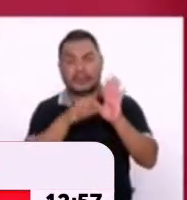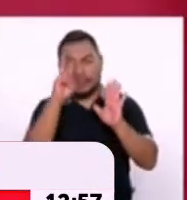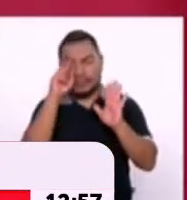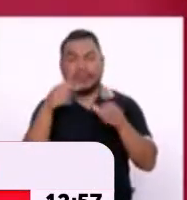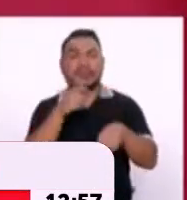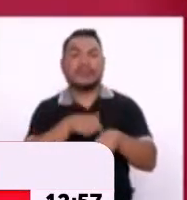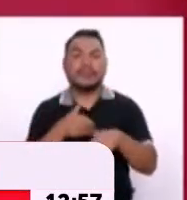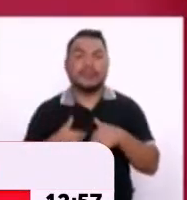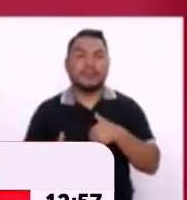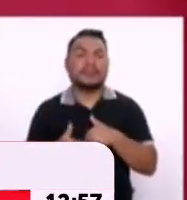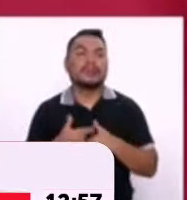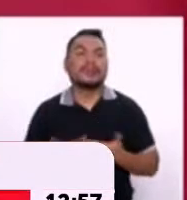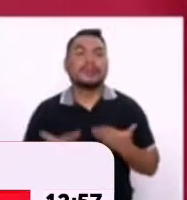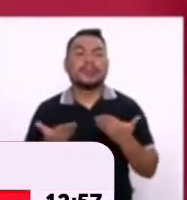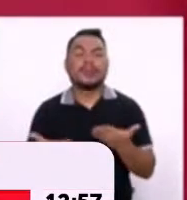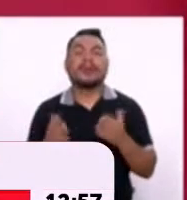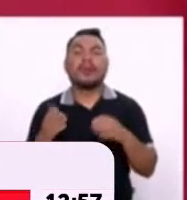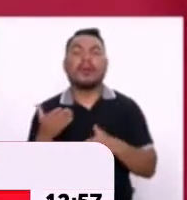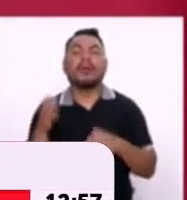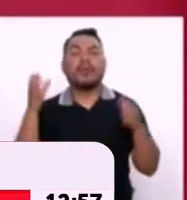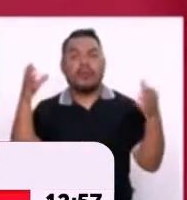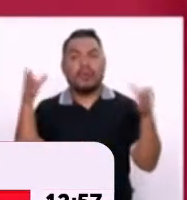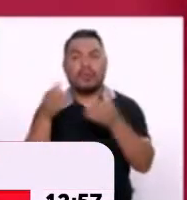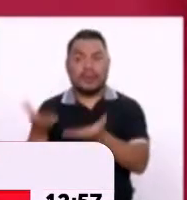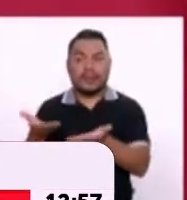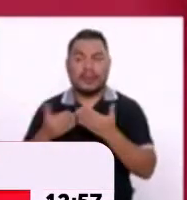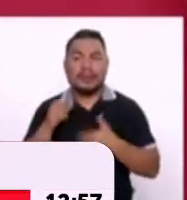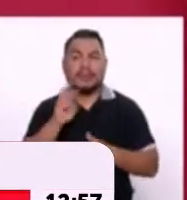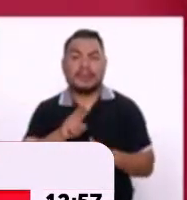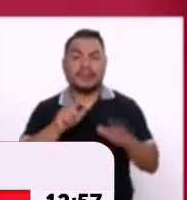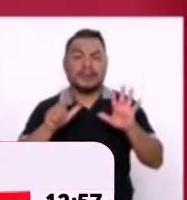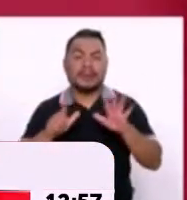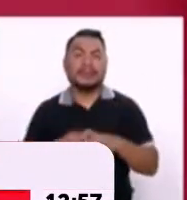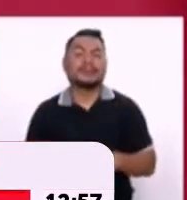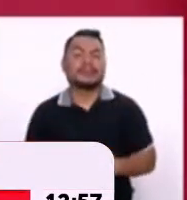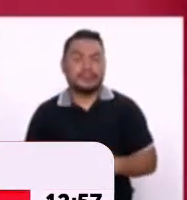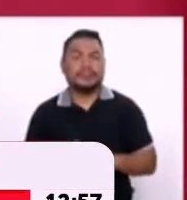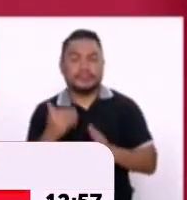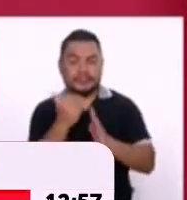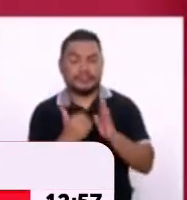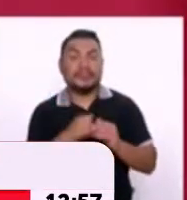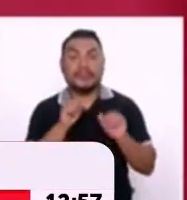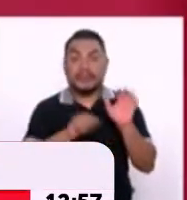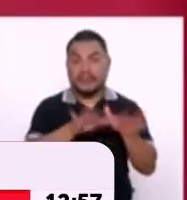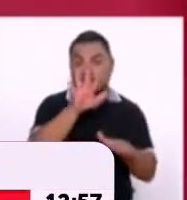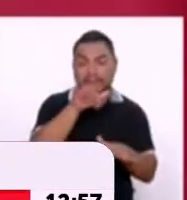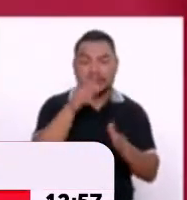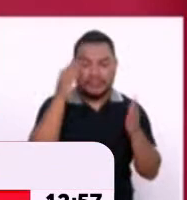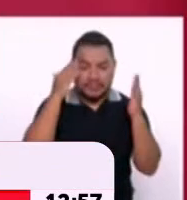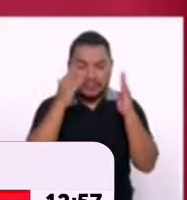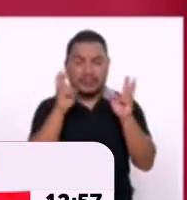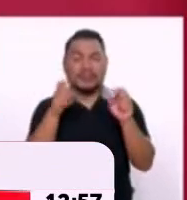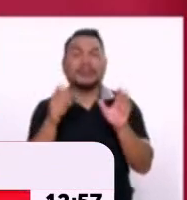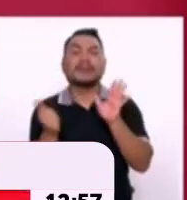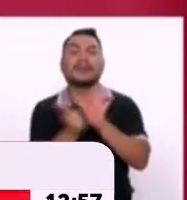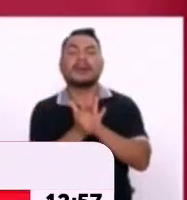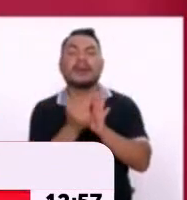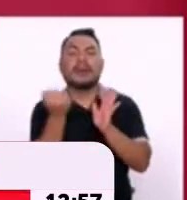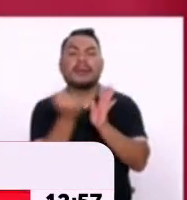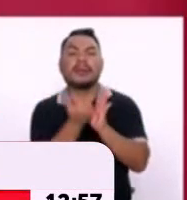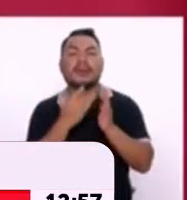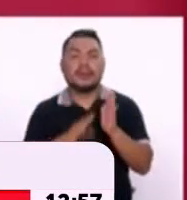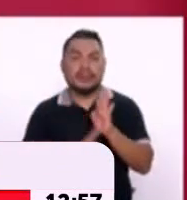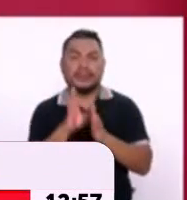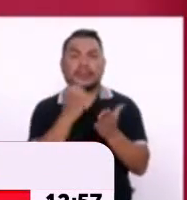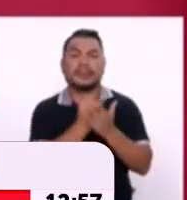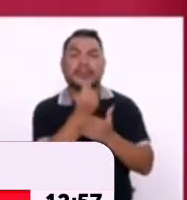en el periodo que nos concedió el Congreso de la República, de estos 27, 15 están referidos a decretos que van a